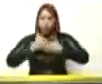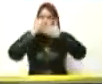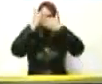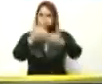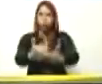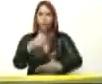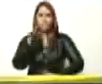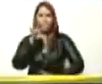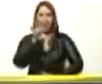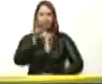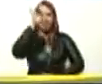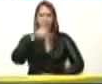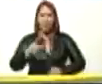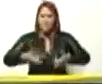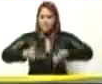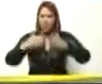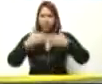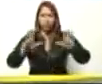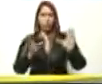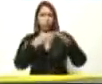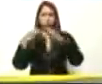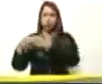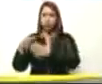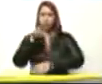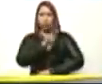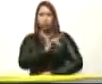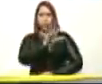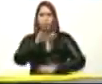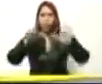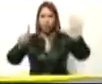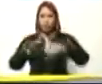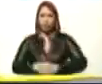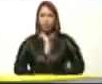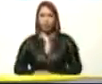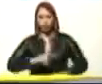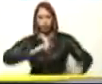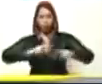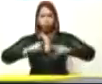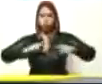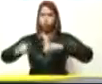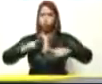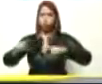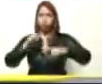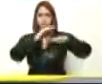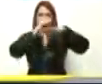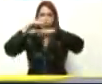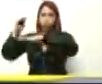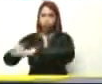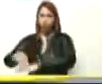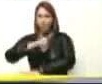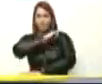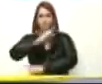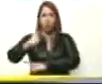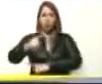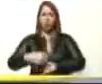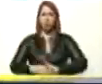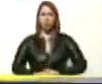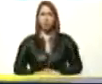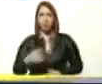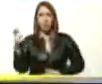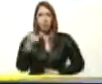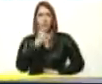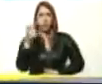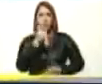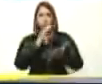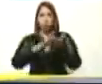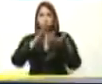país, y activemos esa brigada 256, de acción, de alerta, de denuncia, y de búsqueda